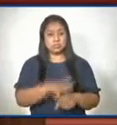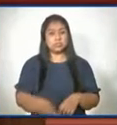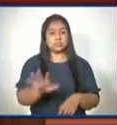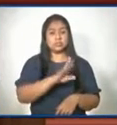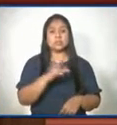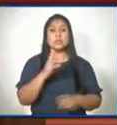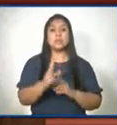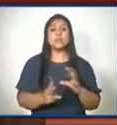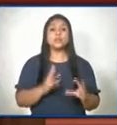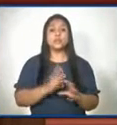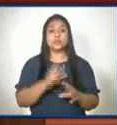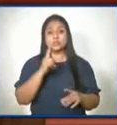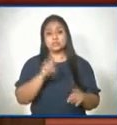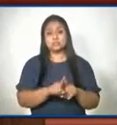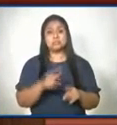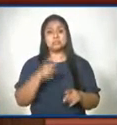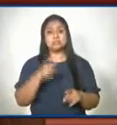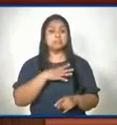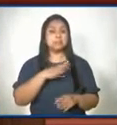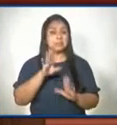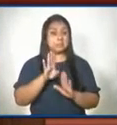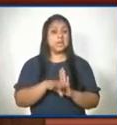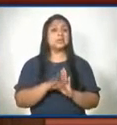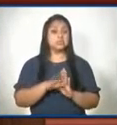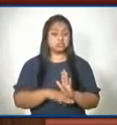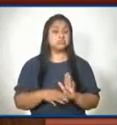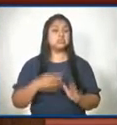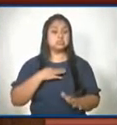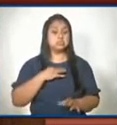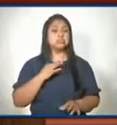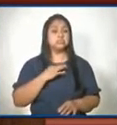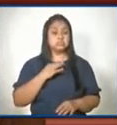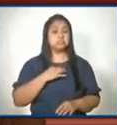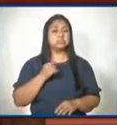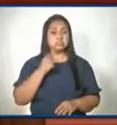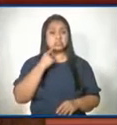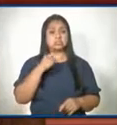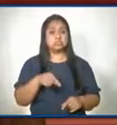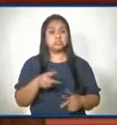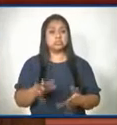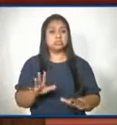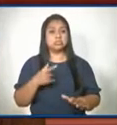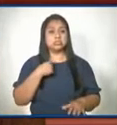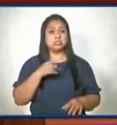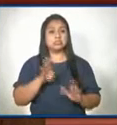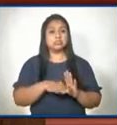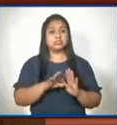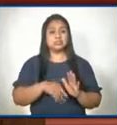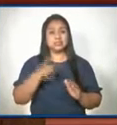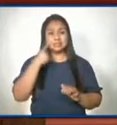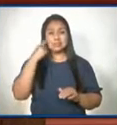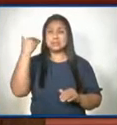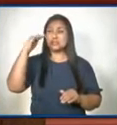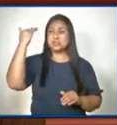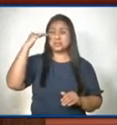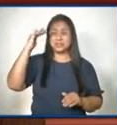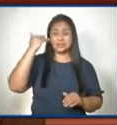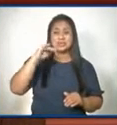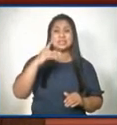mundial, obviamente hubo una baja ahí, eso repercutió en las exportaciones